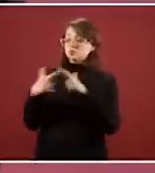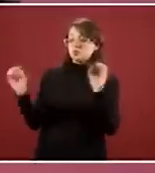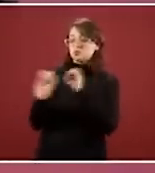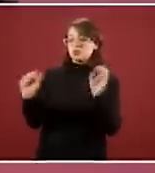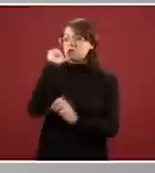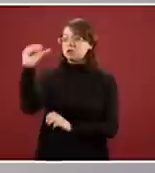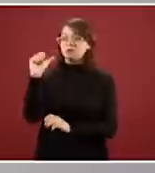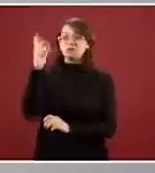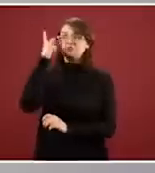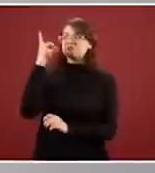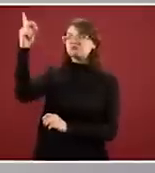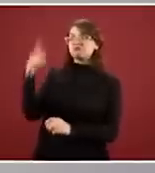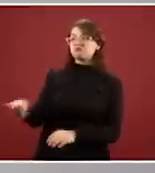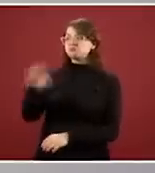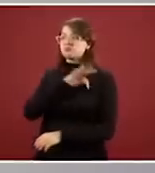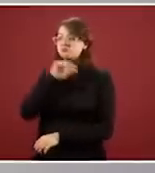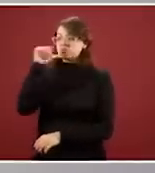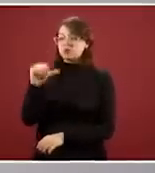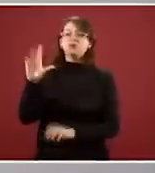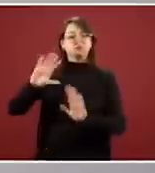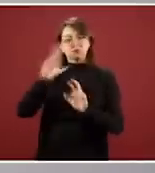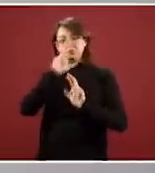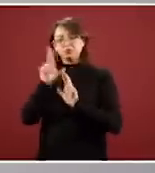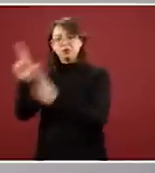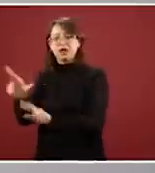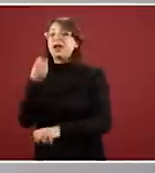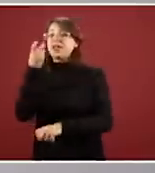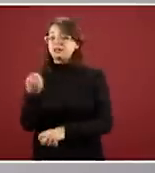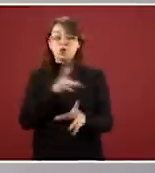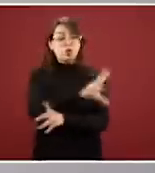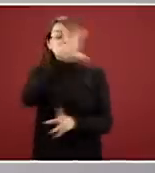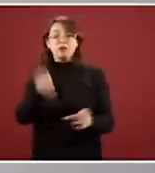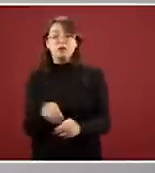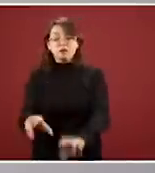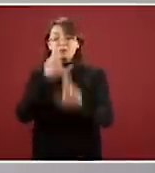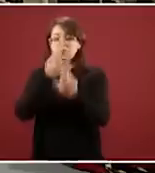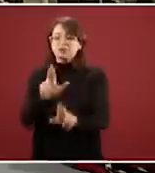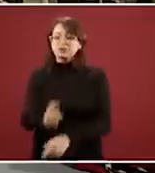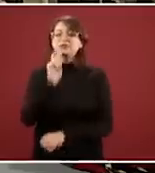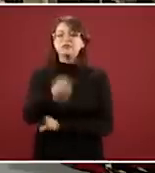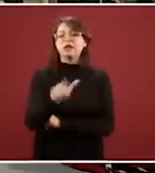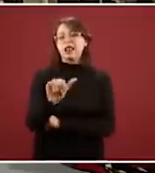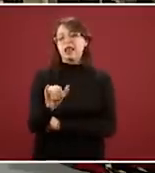Eso también es Estado laico, respetar a todos.